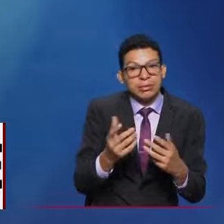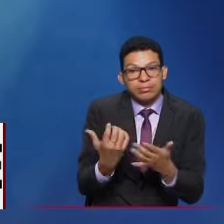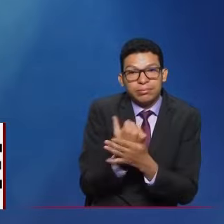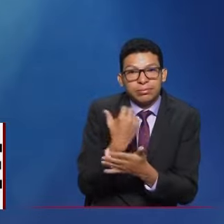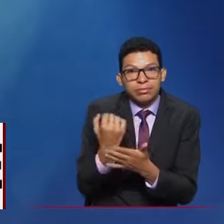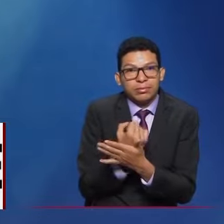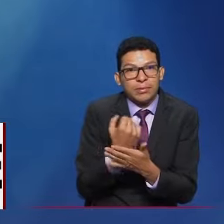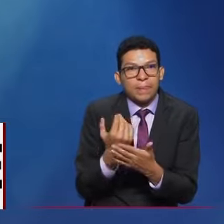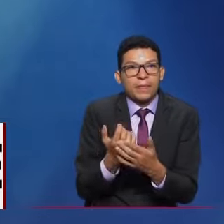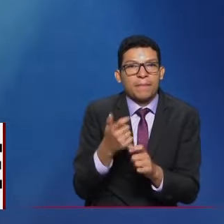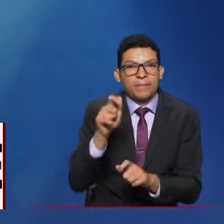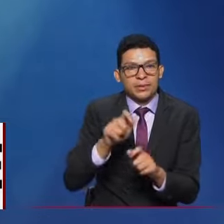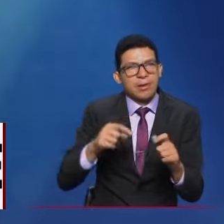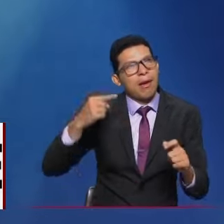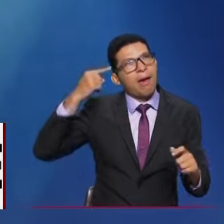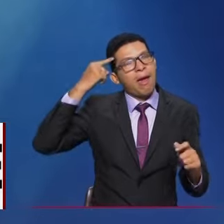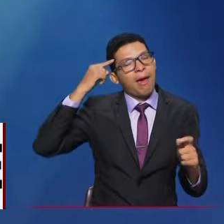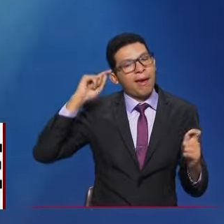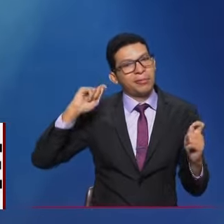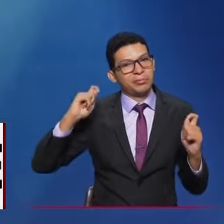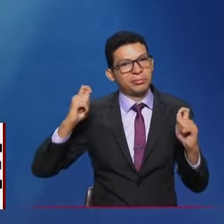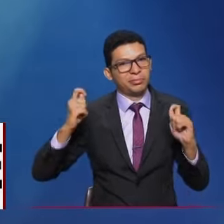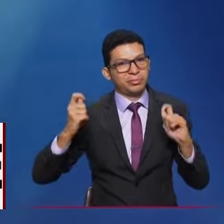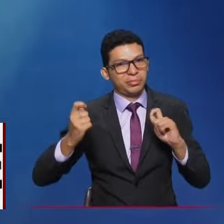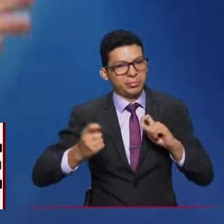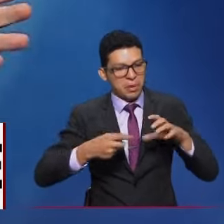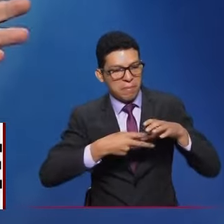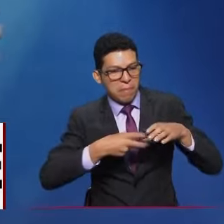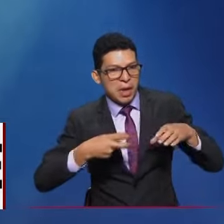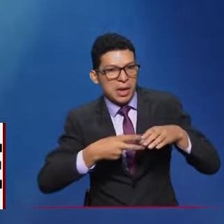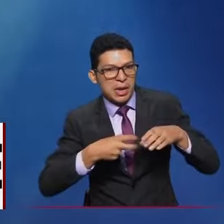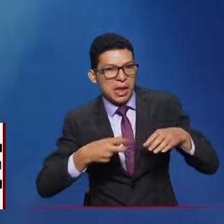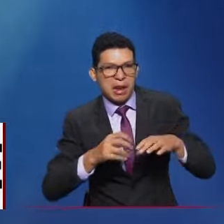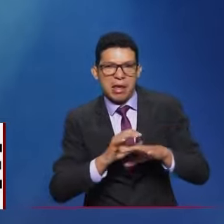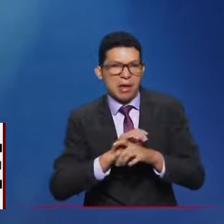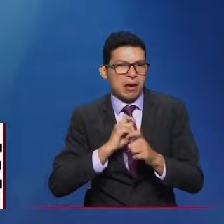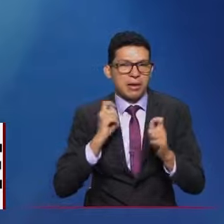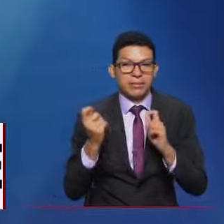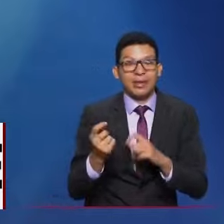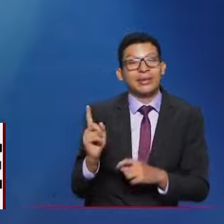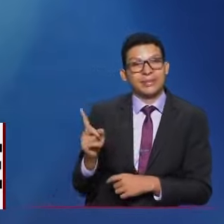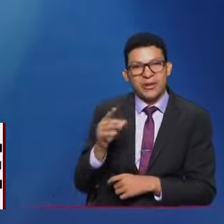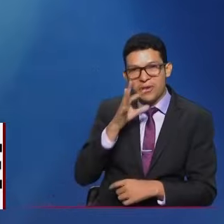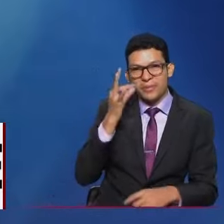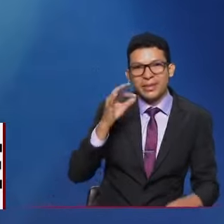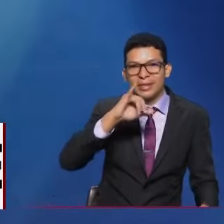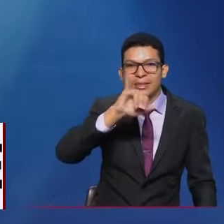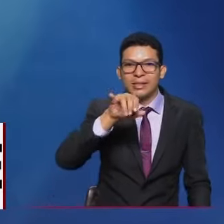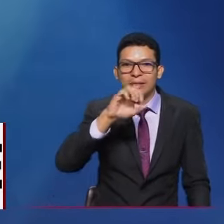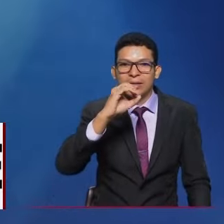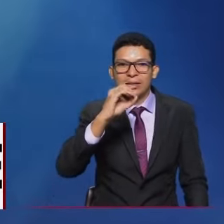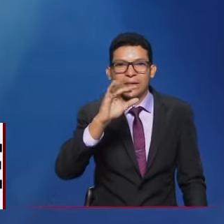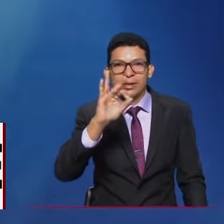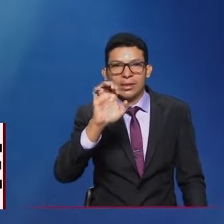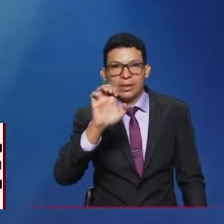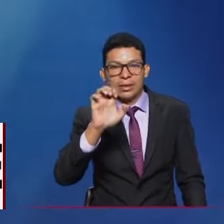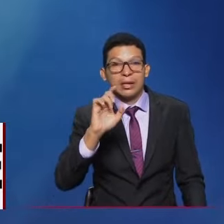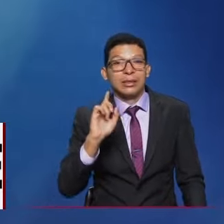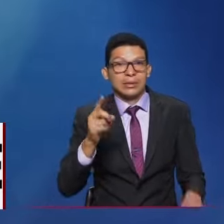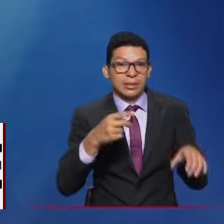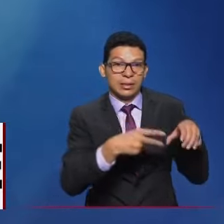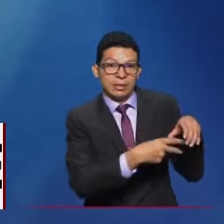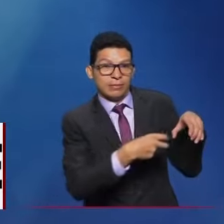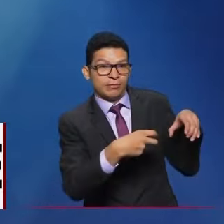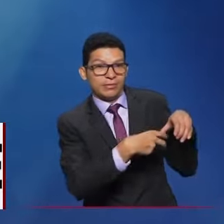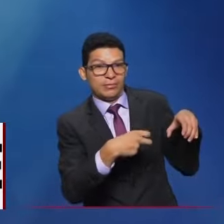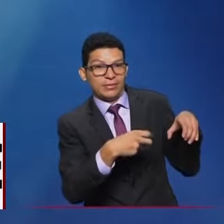recursos y la gente va cambiando ese paradigma de minería y de destrucción. Él era, José, al que entrevistaron, era anteriormente minero y